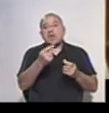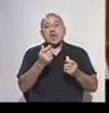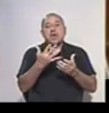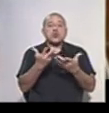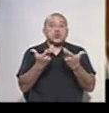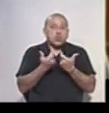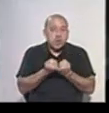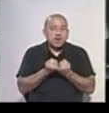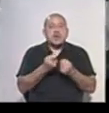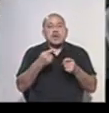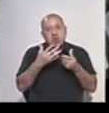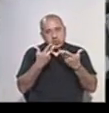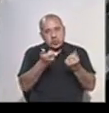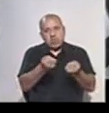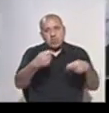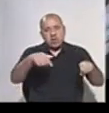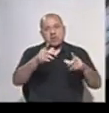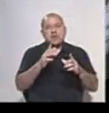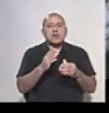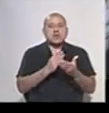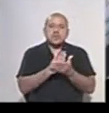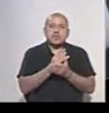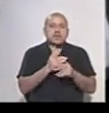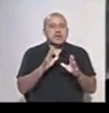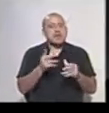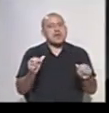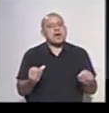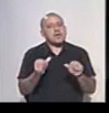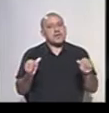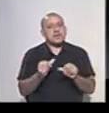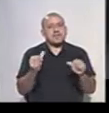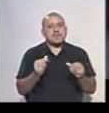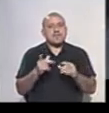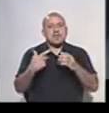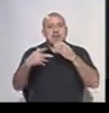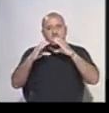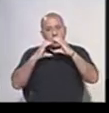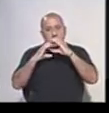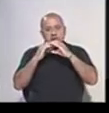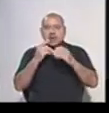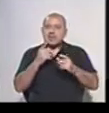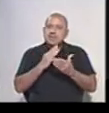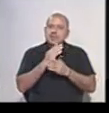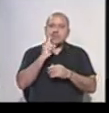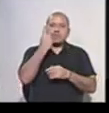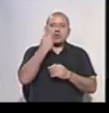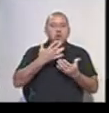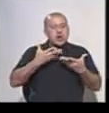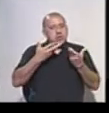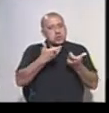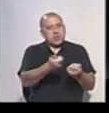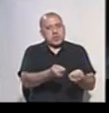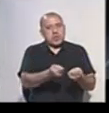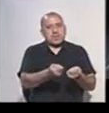o en un remolque. Lo que prima siempre es el actuar por sobre el comunicar. Pero por suerte la